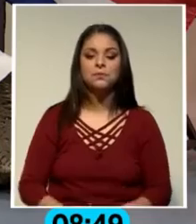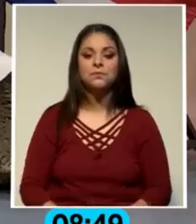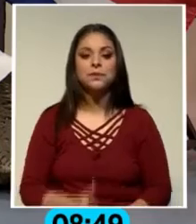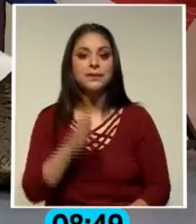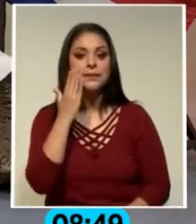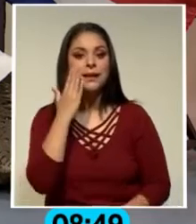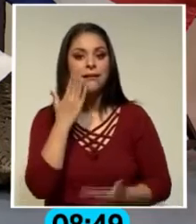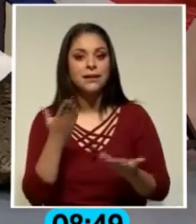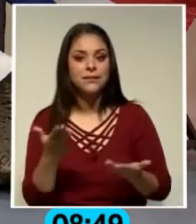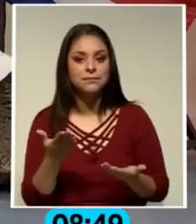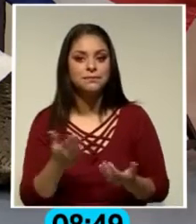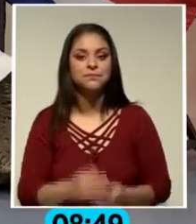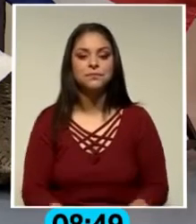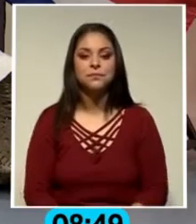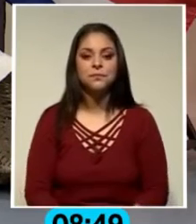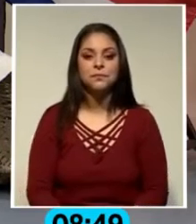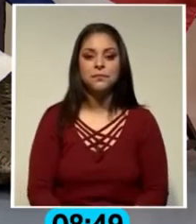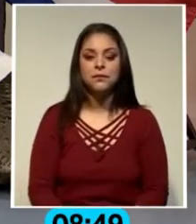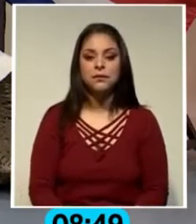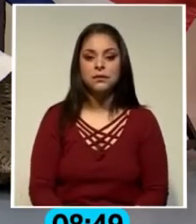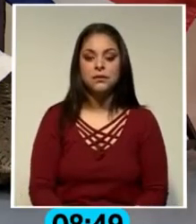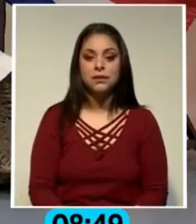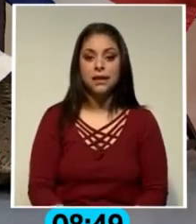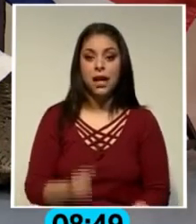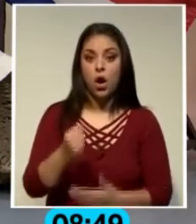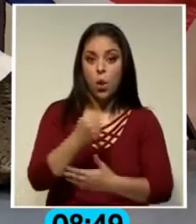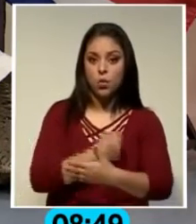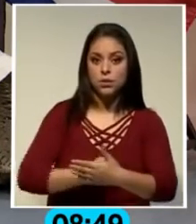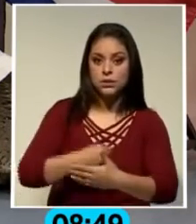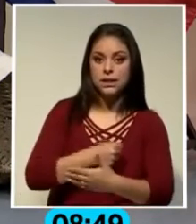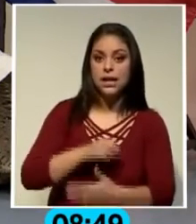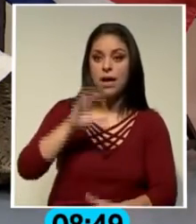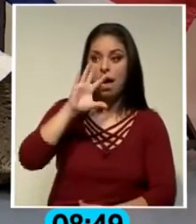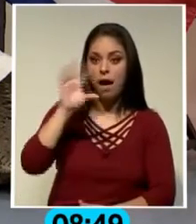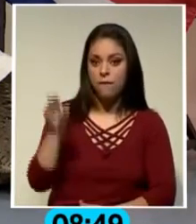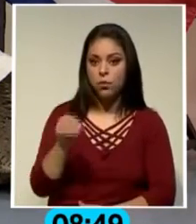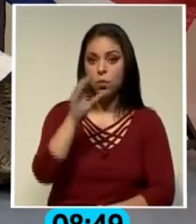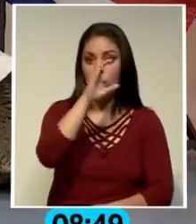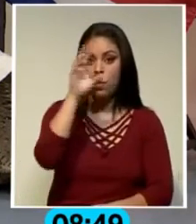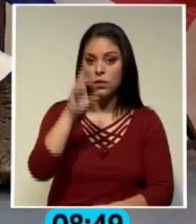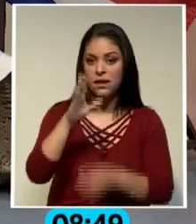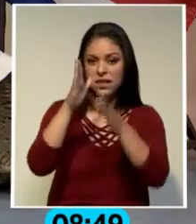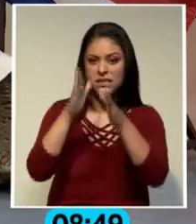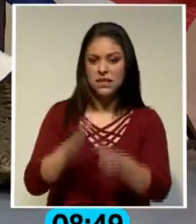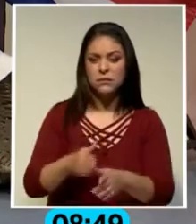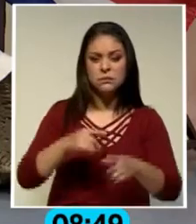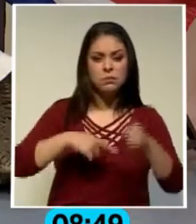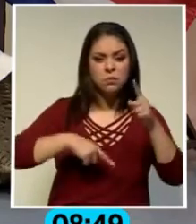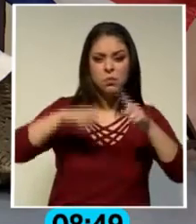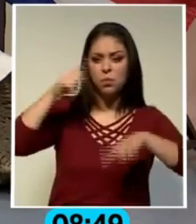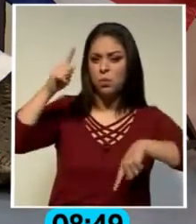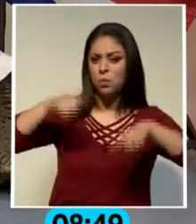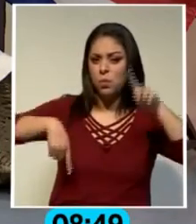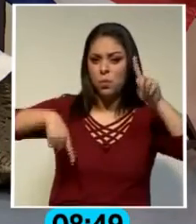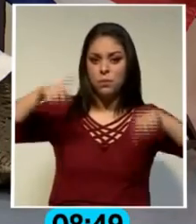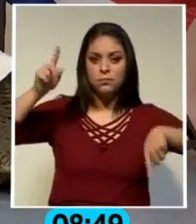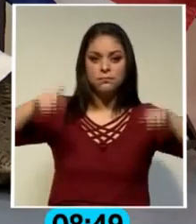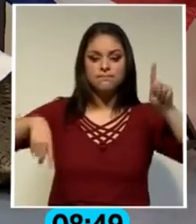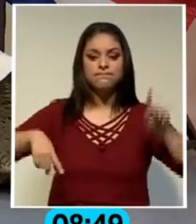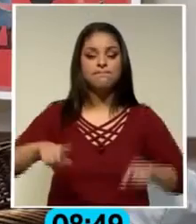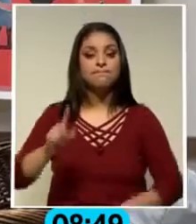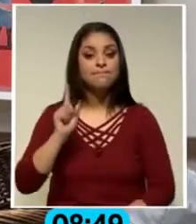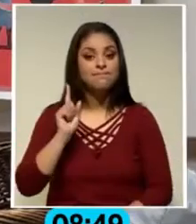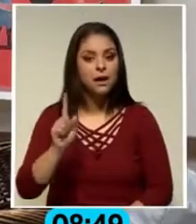niñas, resulta que, como dijo niña Ley, la cocina afrocostarricense es muy variada. Pero cuando